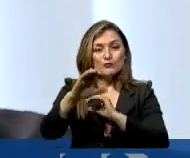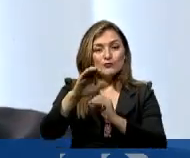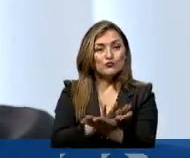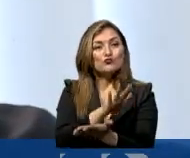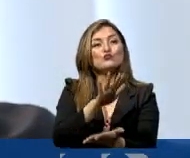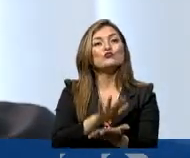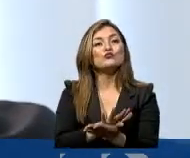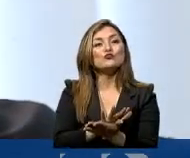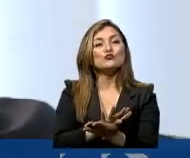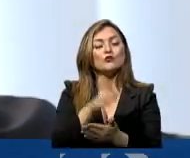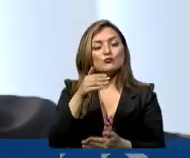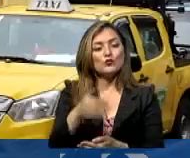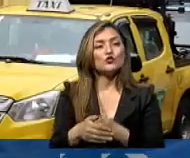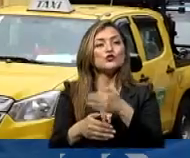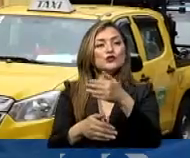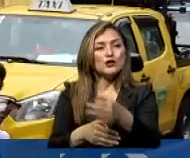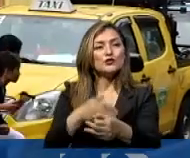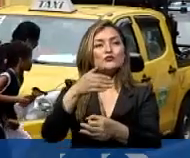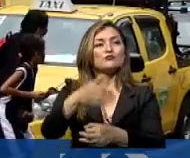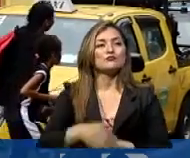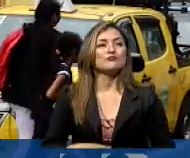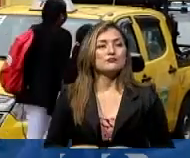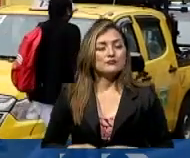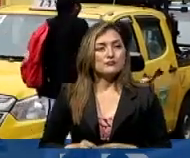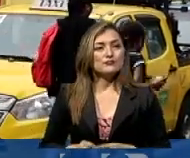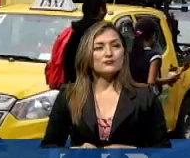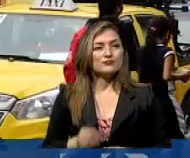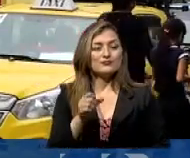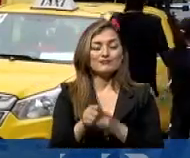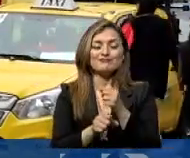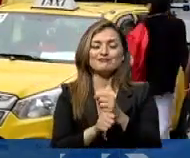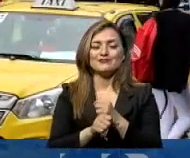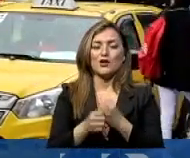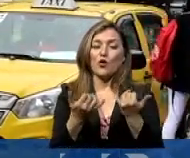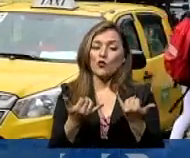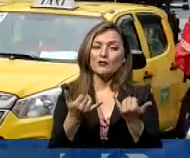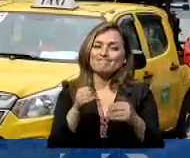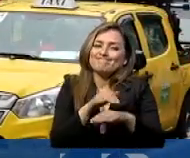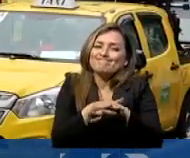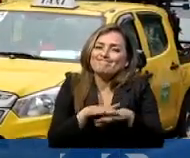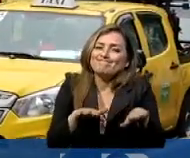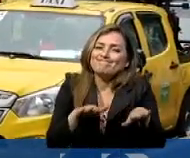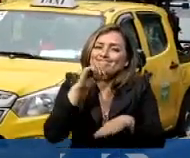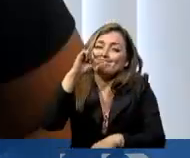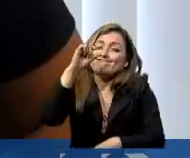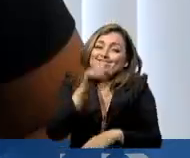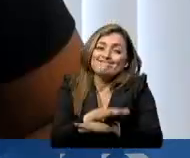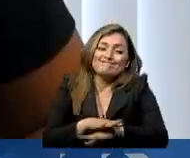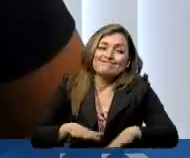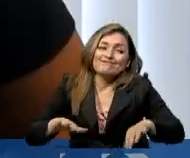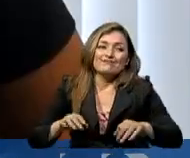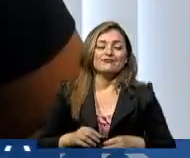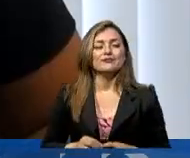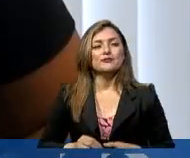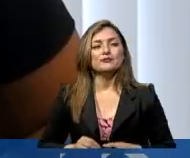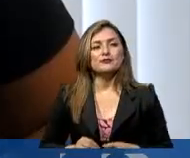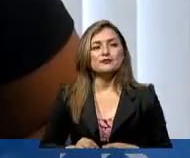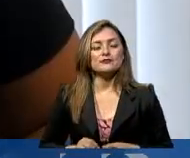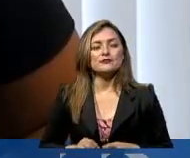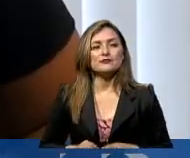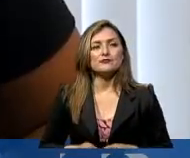zona está en proceso, más allá de que ya el año lectivo vigente está a las puertas de culminar. El proceso igual